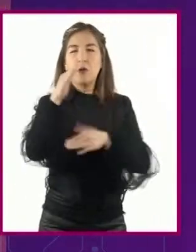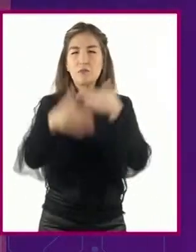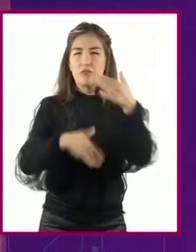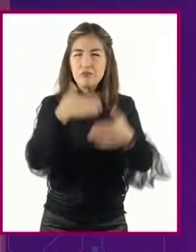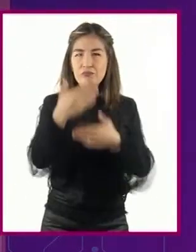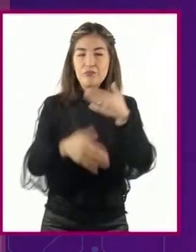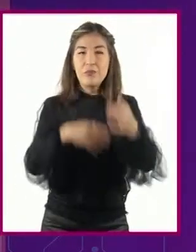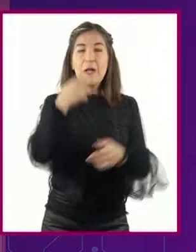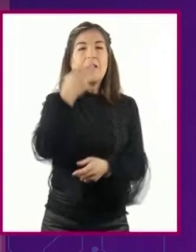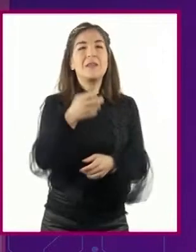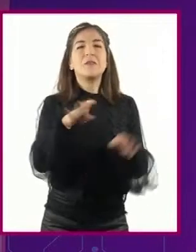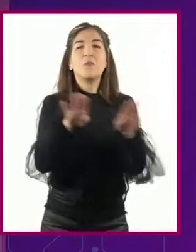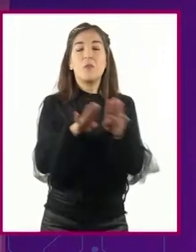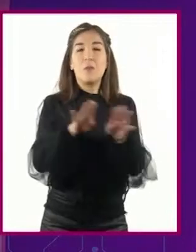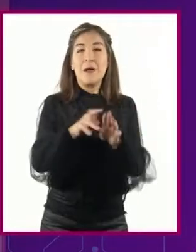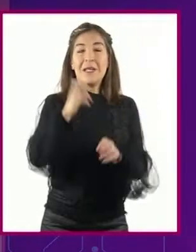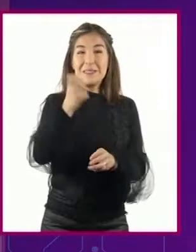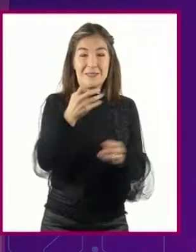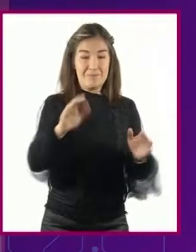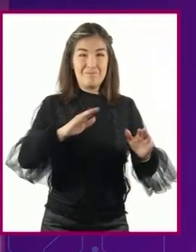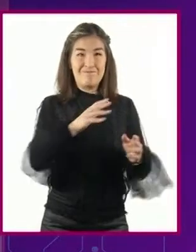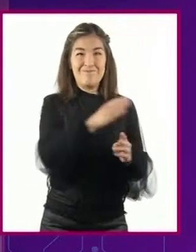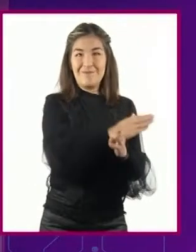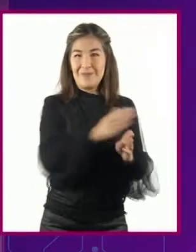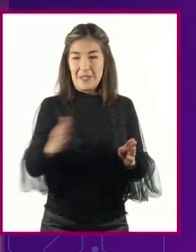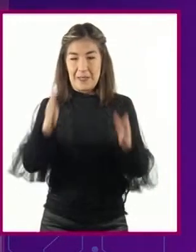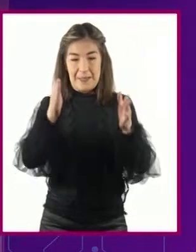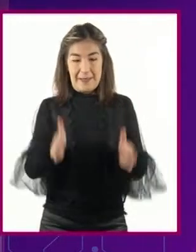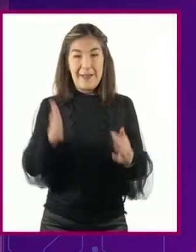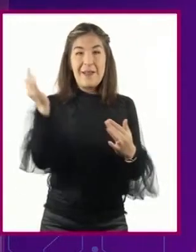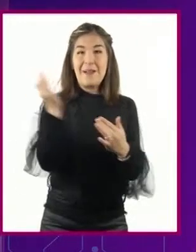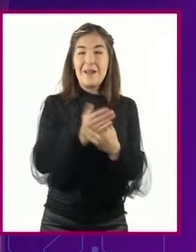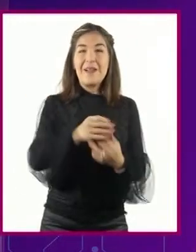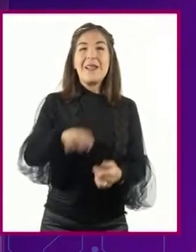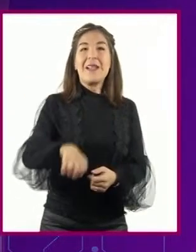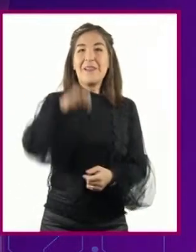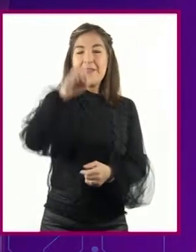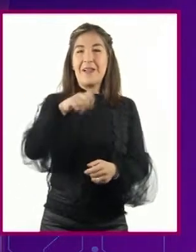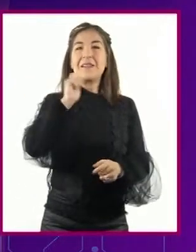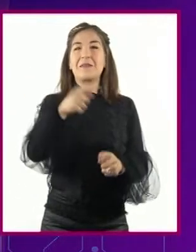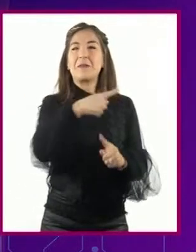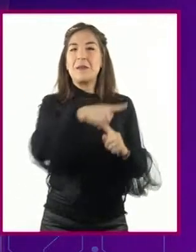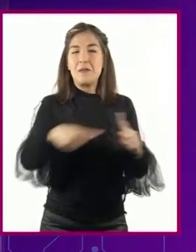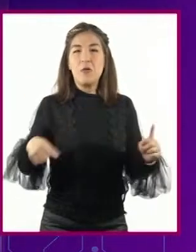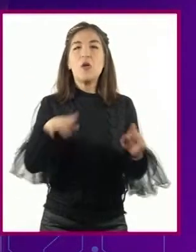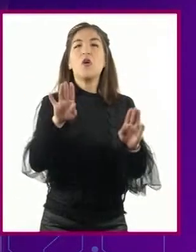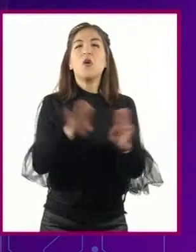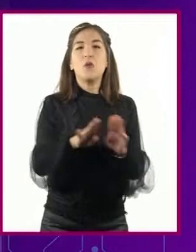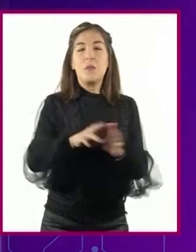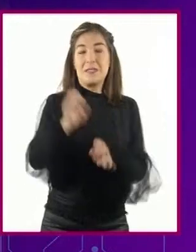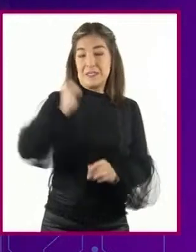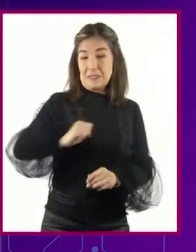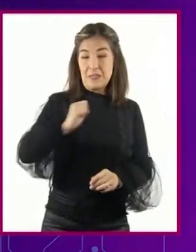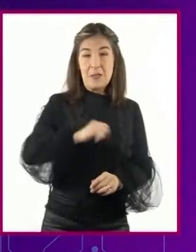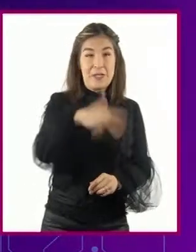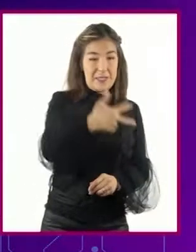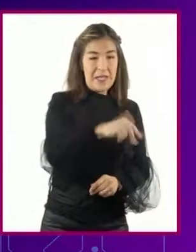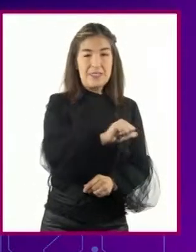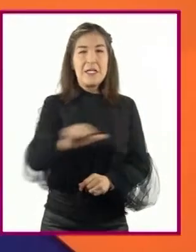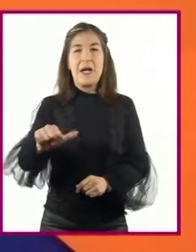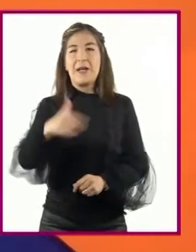desarrollándose desde la Baja Edad Media, es decir, aproximadamente entre los siglos XIII al